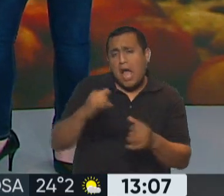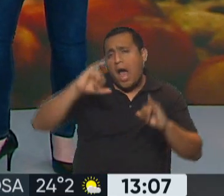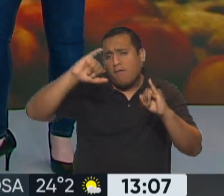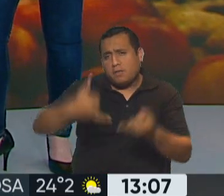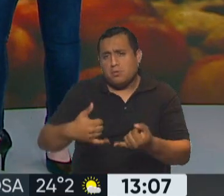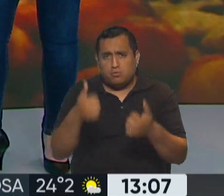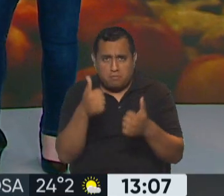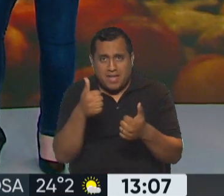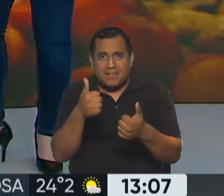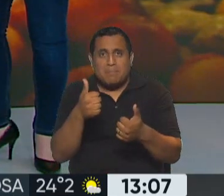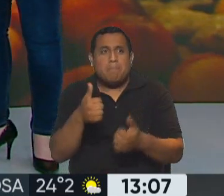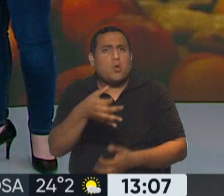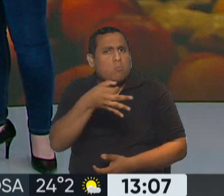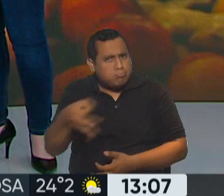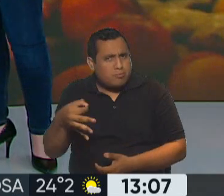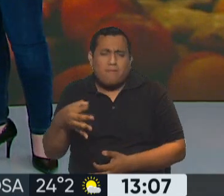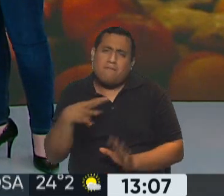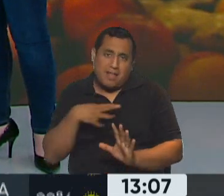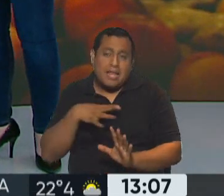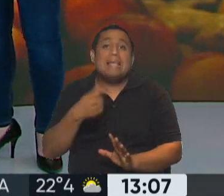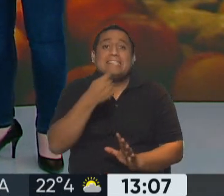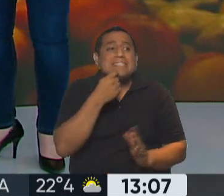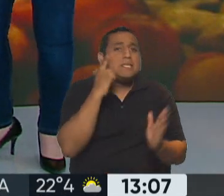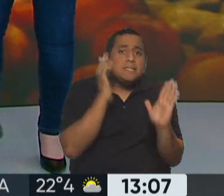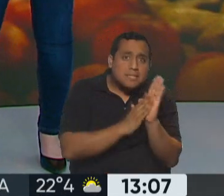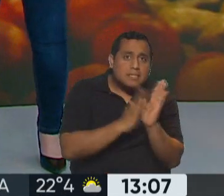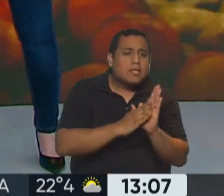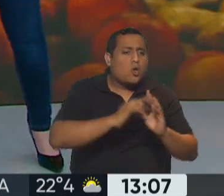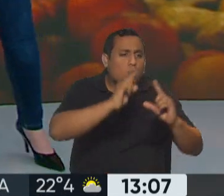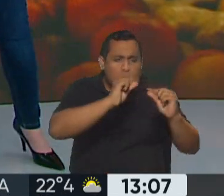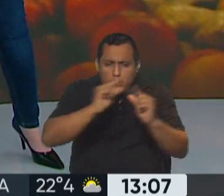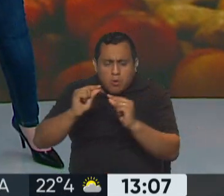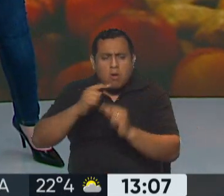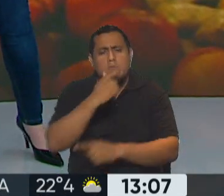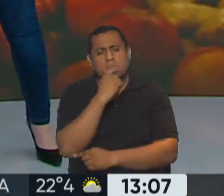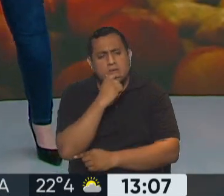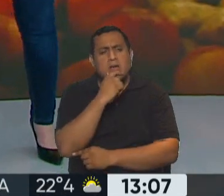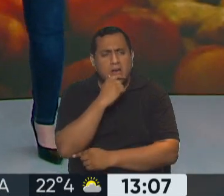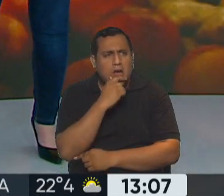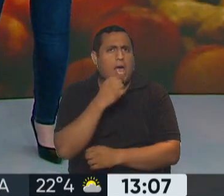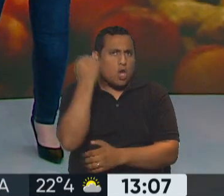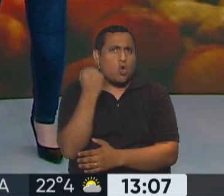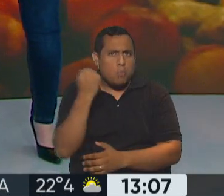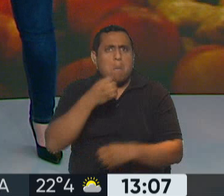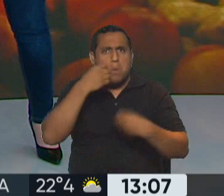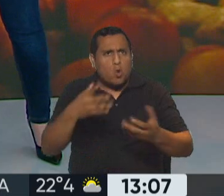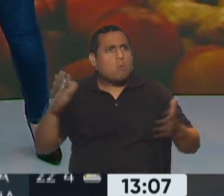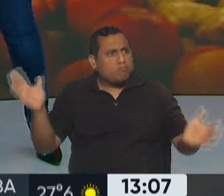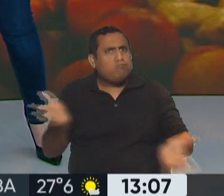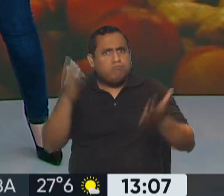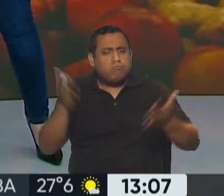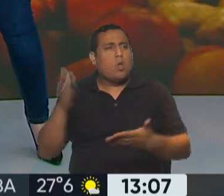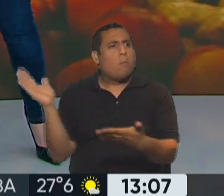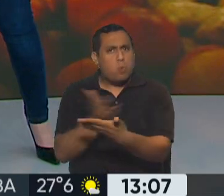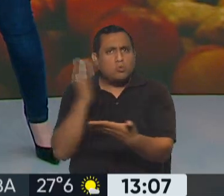en abstracto. Si uno le plantea con estos números, uno dice, tenemos una situación de expansión, tenemos más